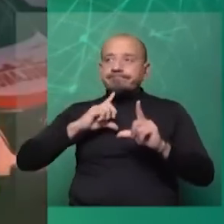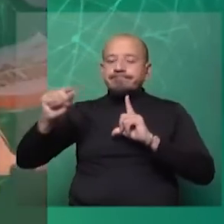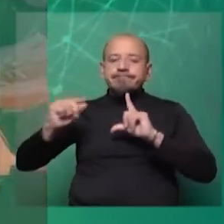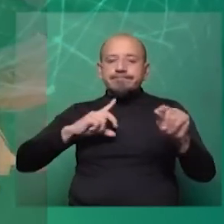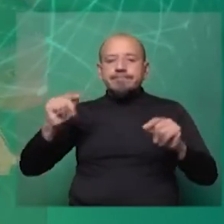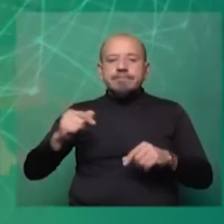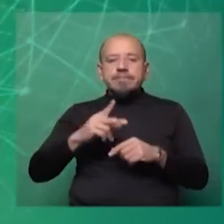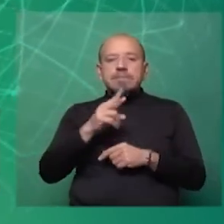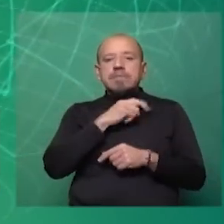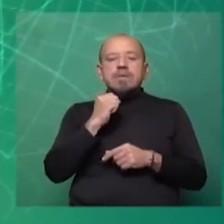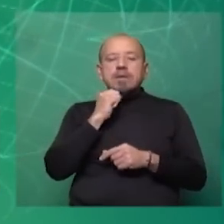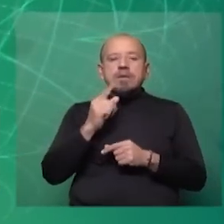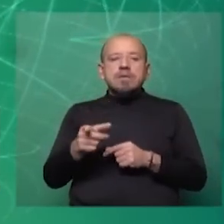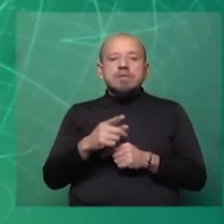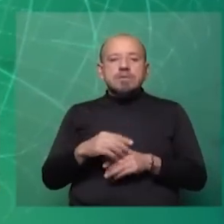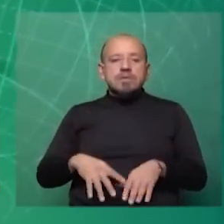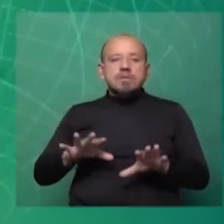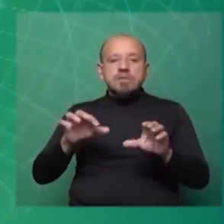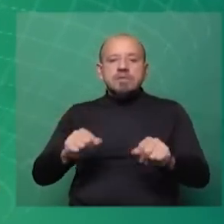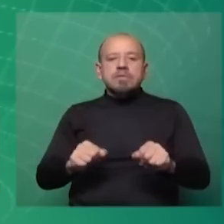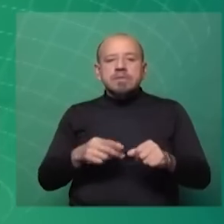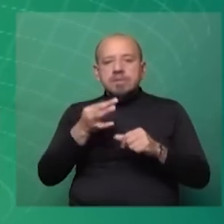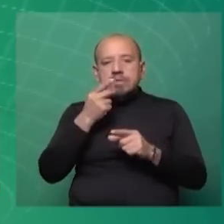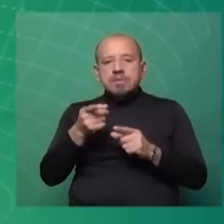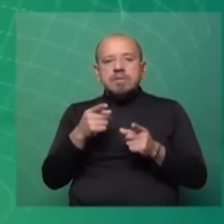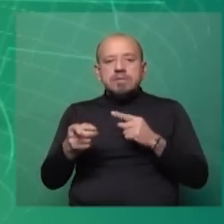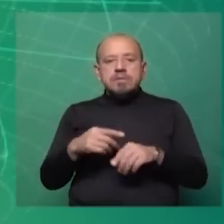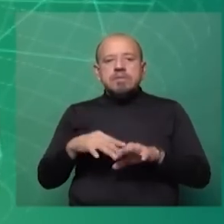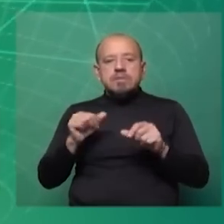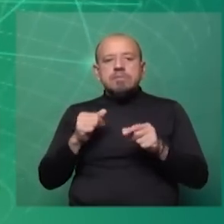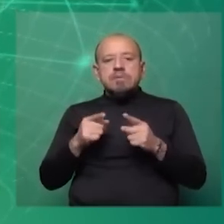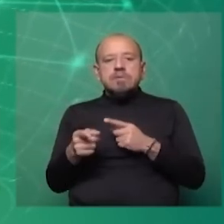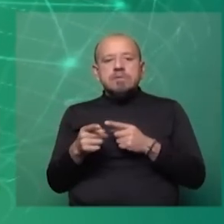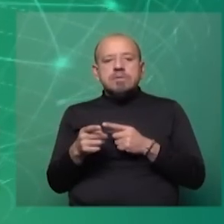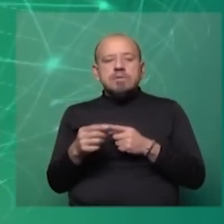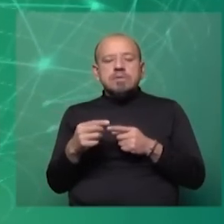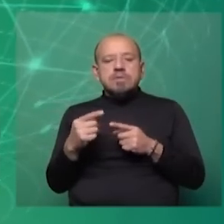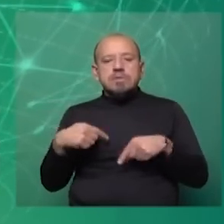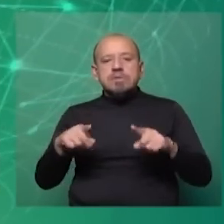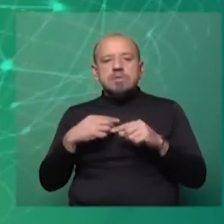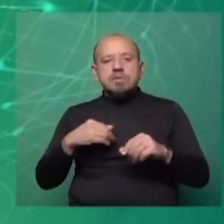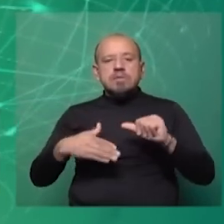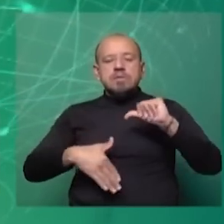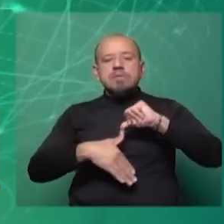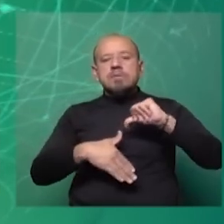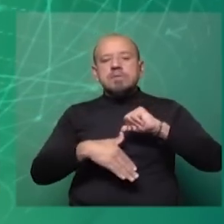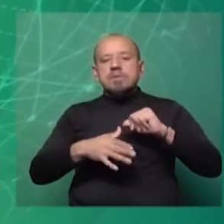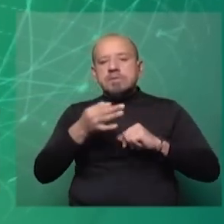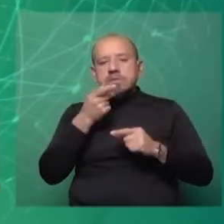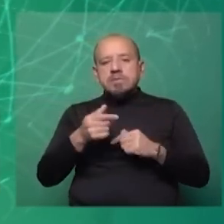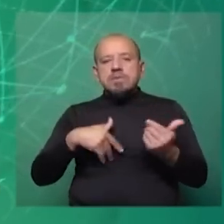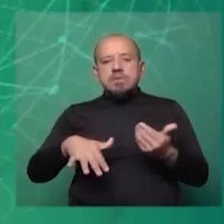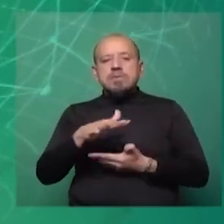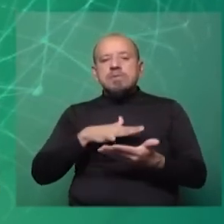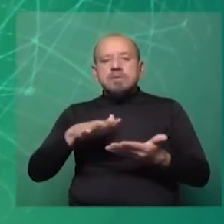israelí de ataque e invasión Andrés Wi director general de médicos sin fronteras para América Latina dijo que la situación